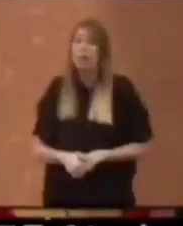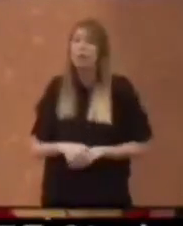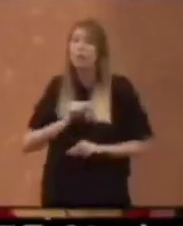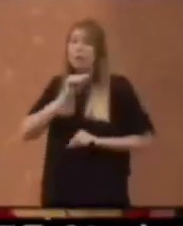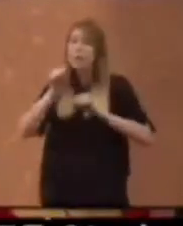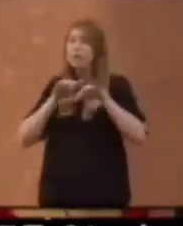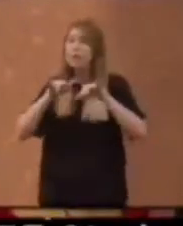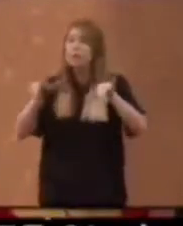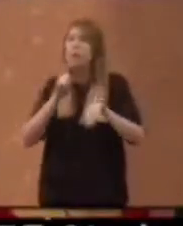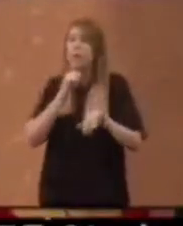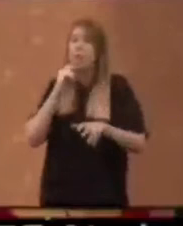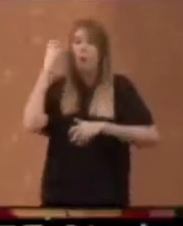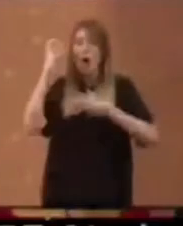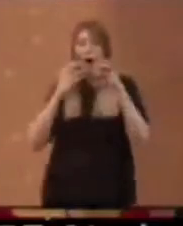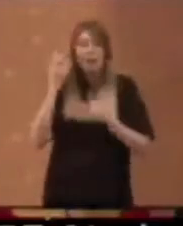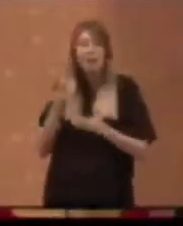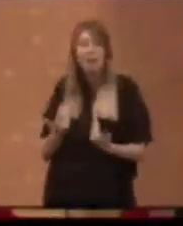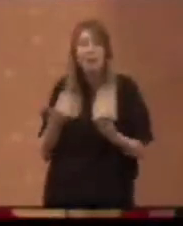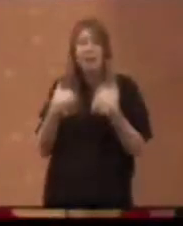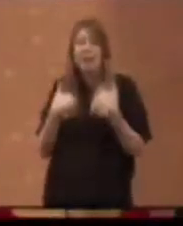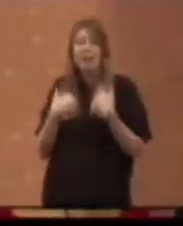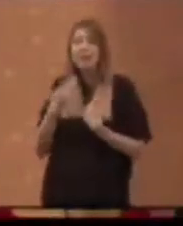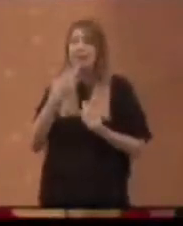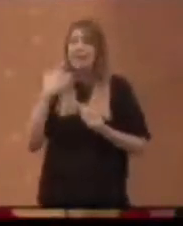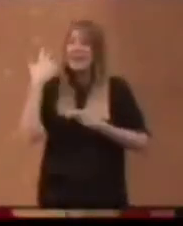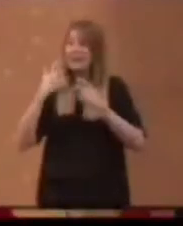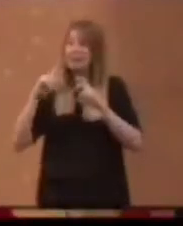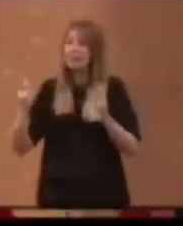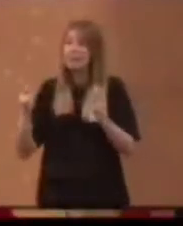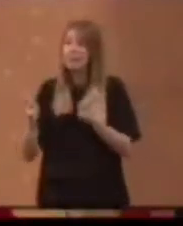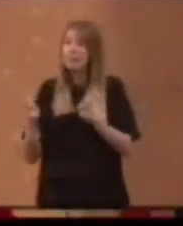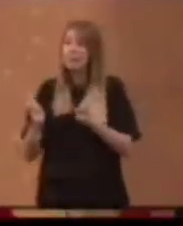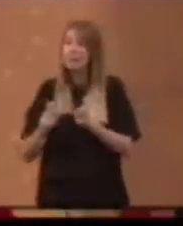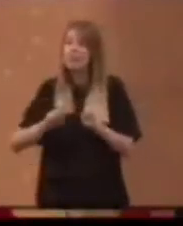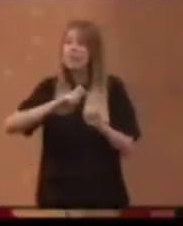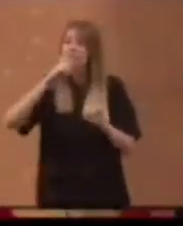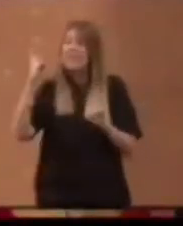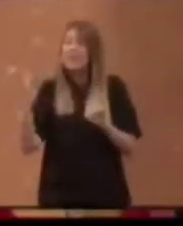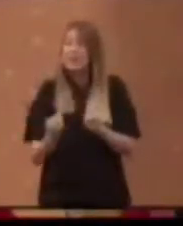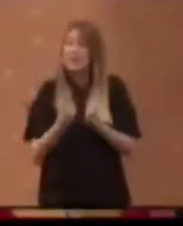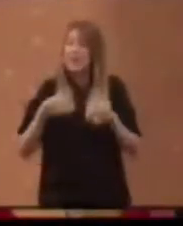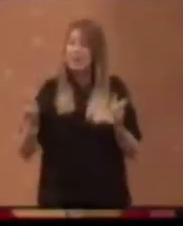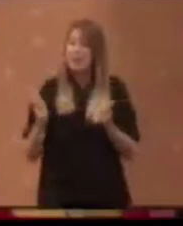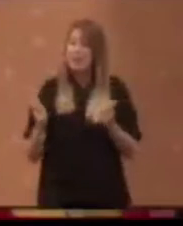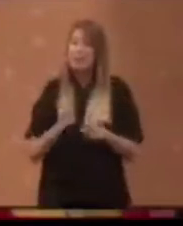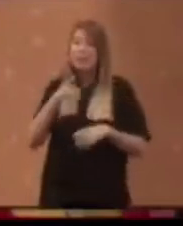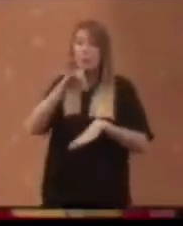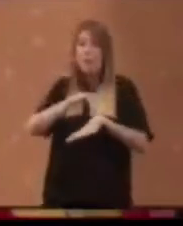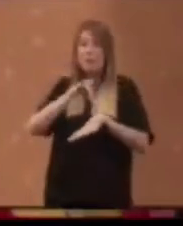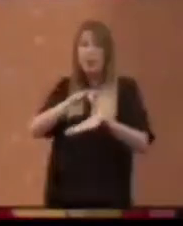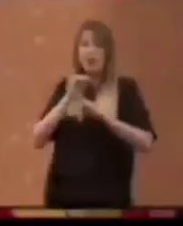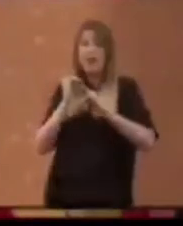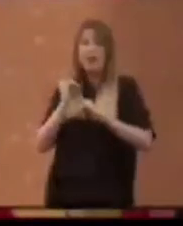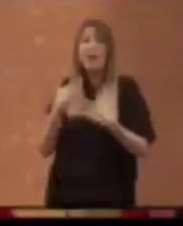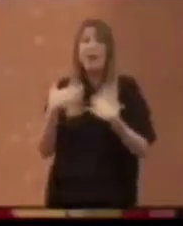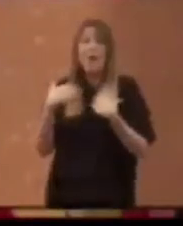humano por animales. Al disminuir la cantidad de especies, la biodiversidad, las posibilidades de que las patologías lleguen al ser humano